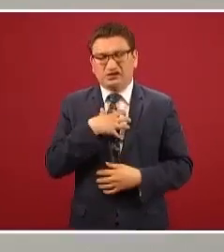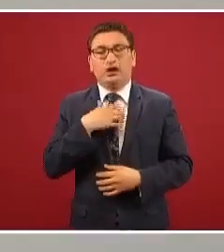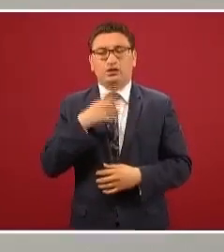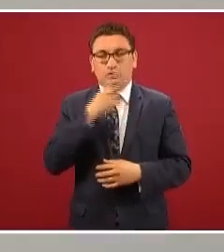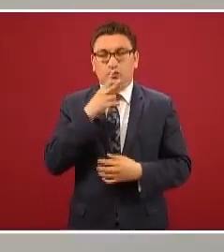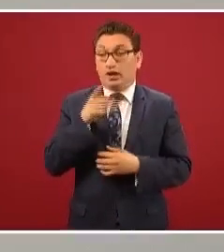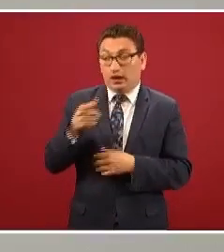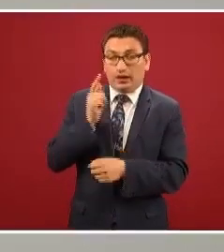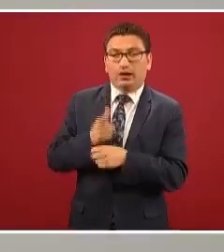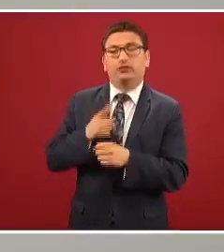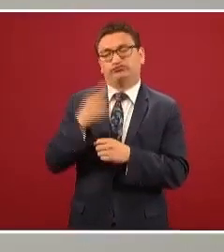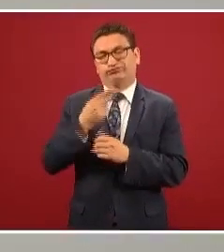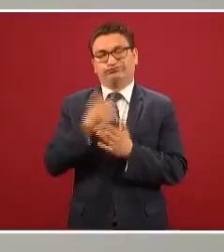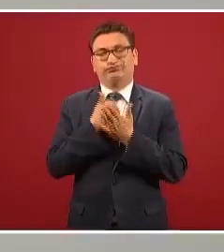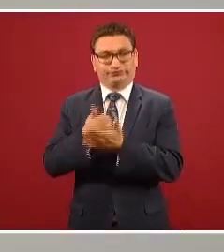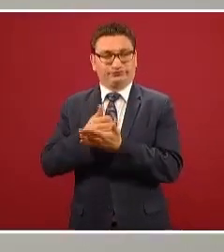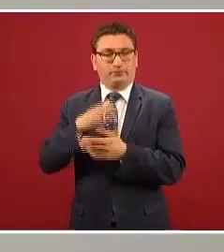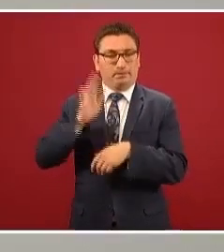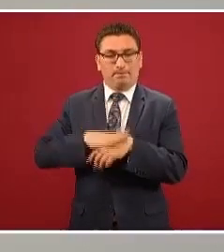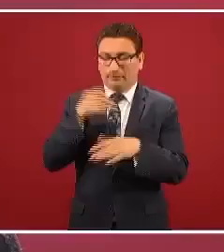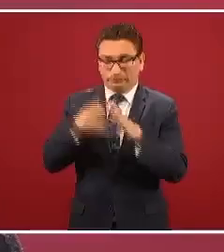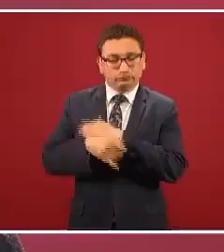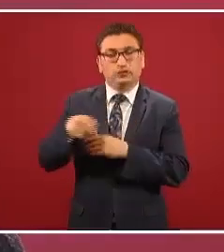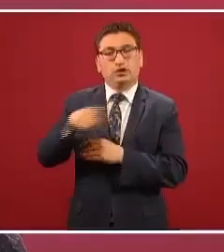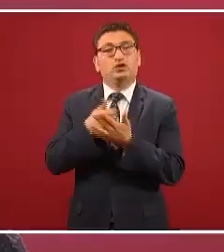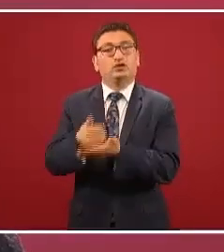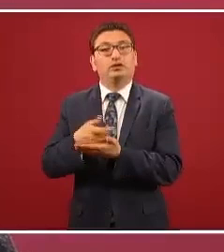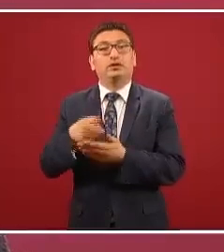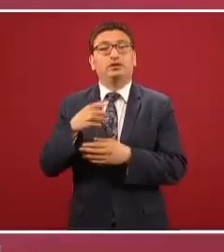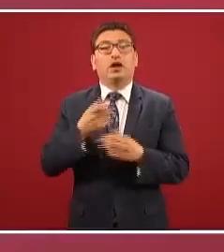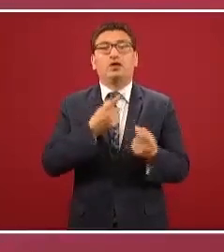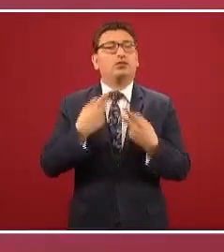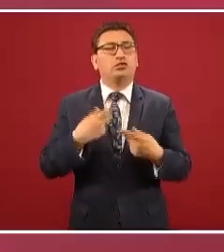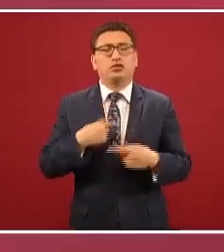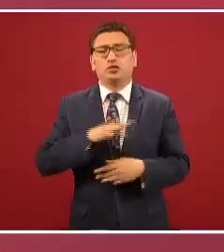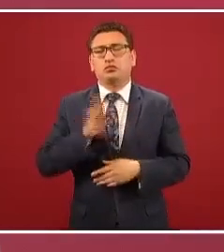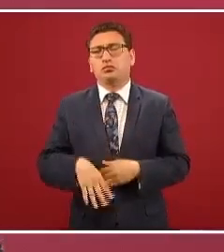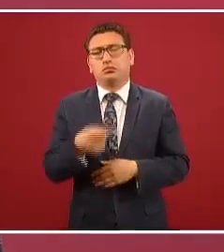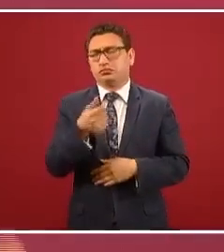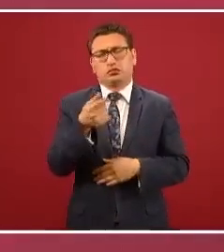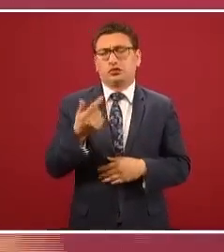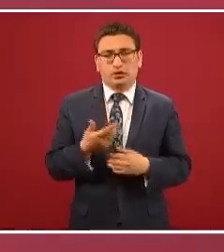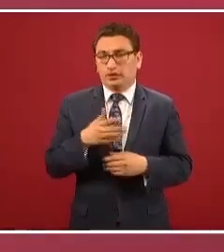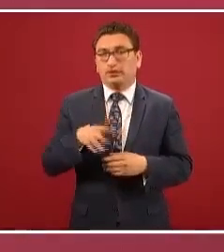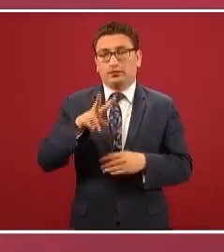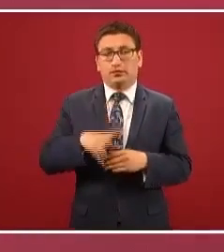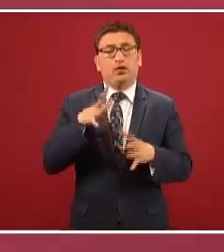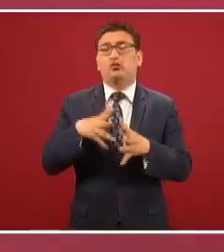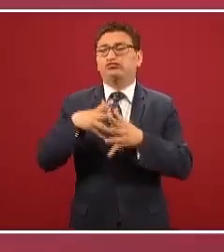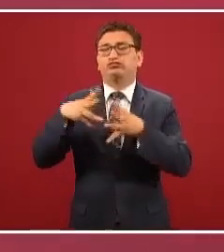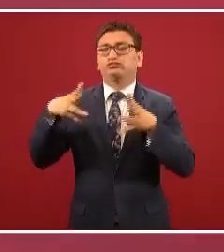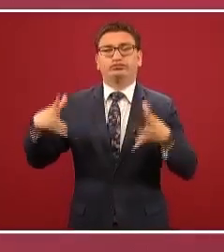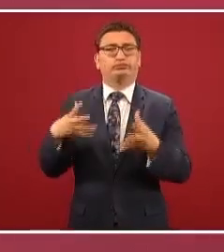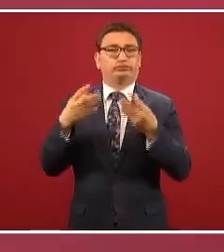requerir otro tipo de asistencia más avanzada. En la gran mayoría, la mortalidad es sumamente baja si consideramos el enorme volumen